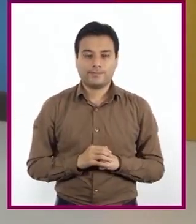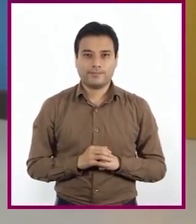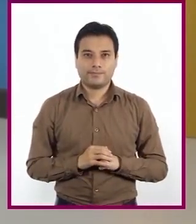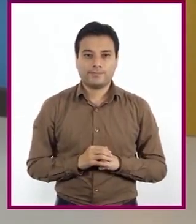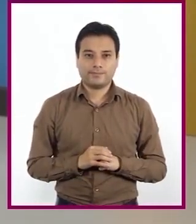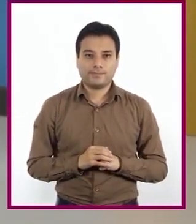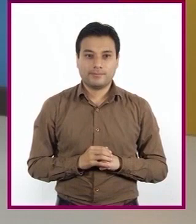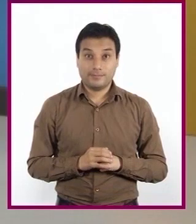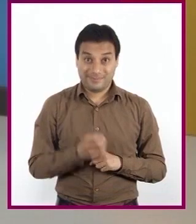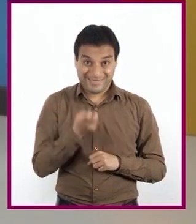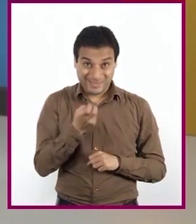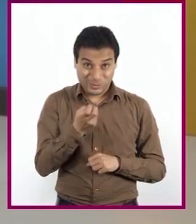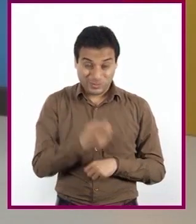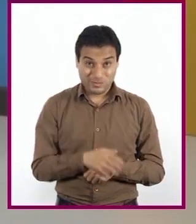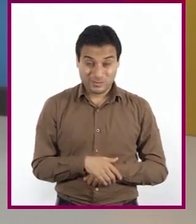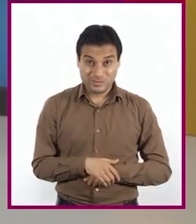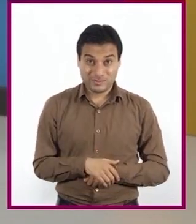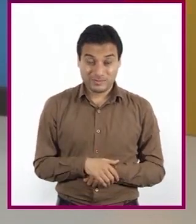¿En esta posición?